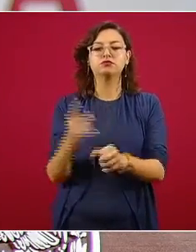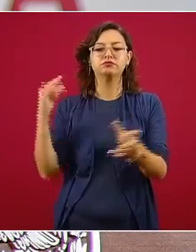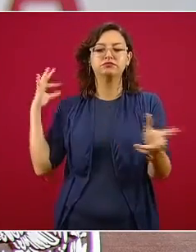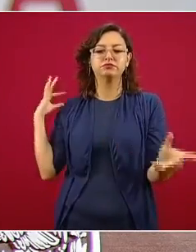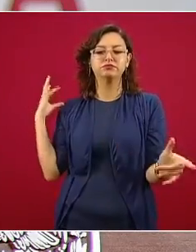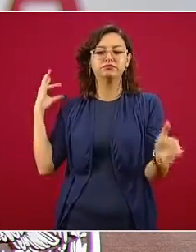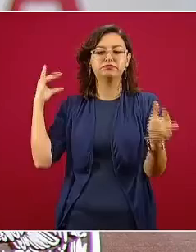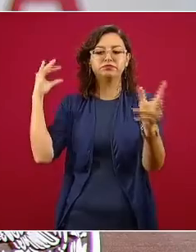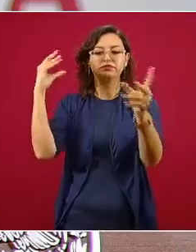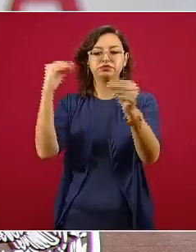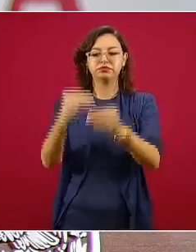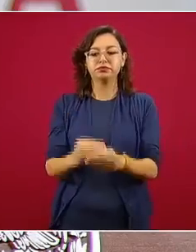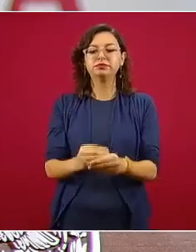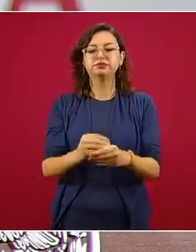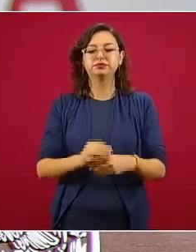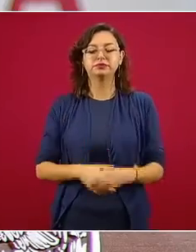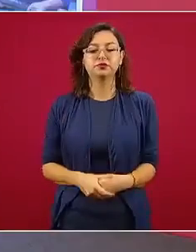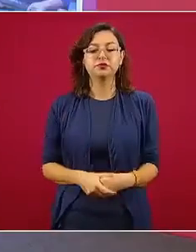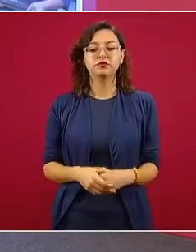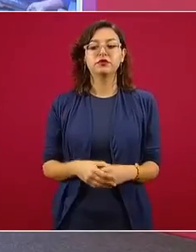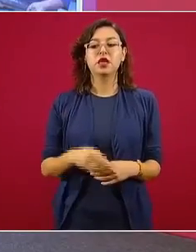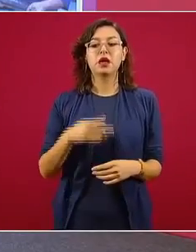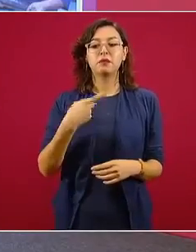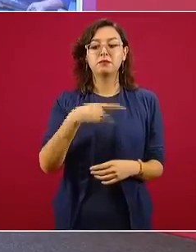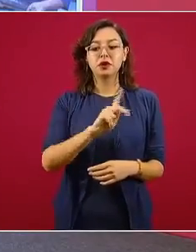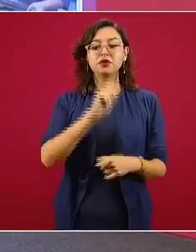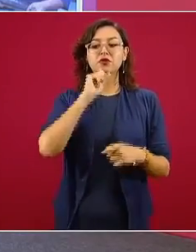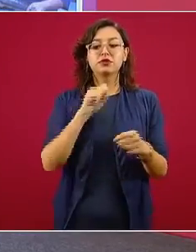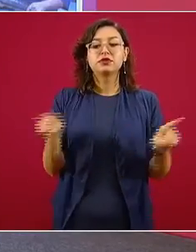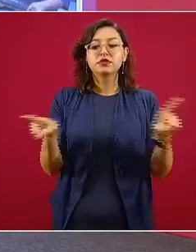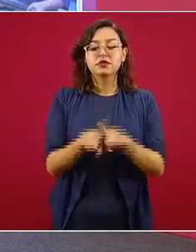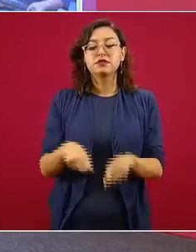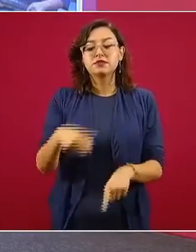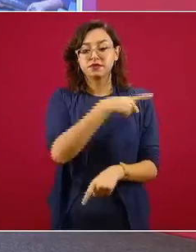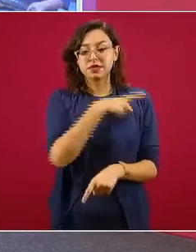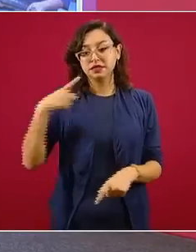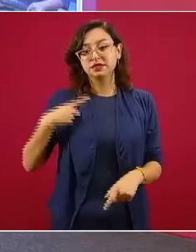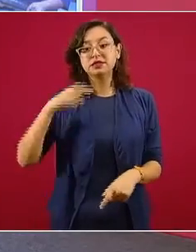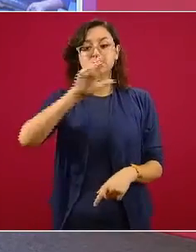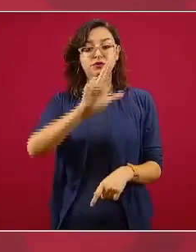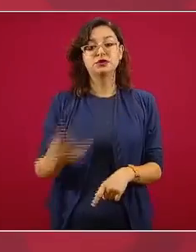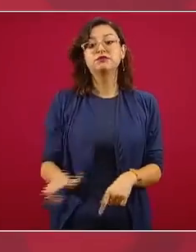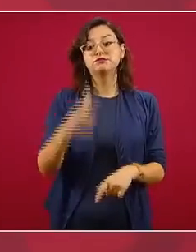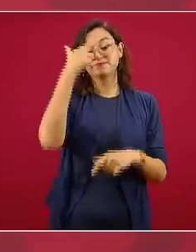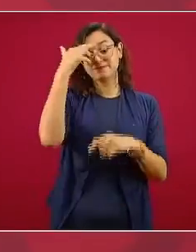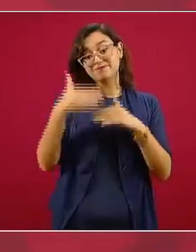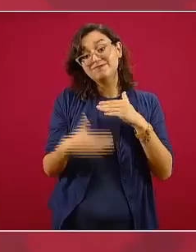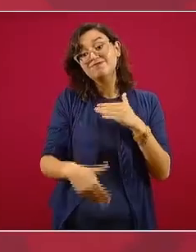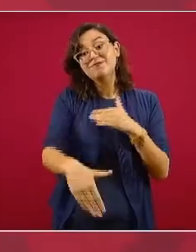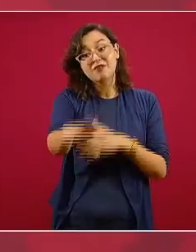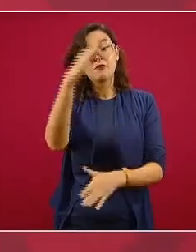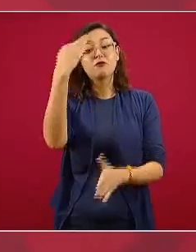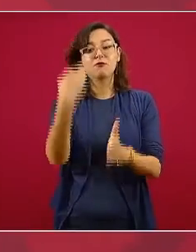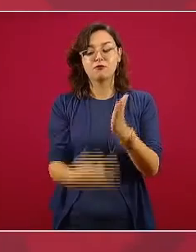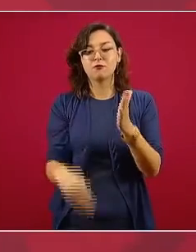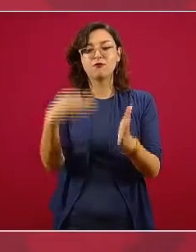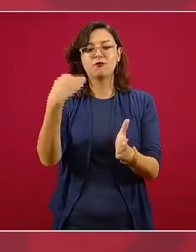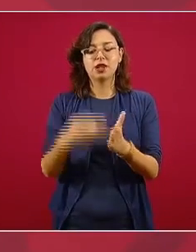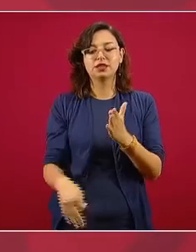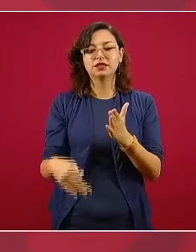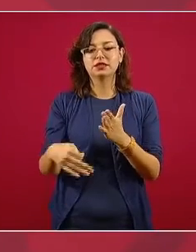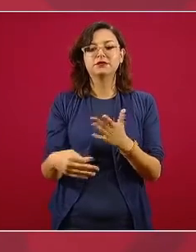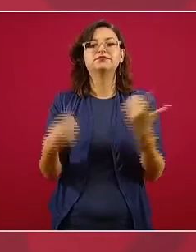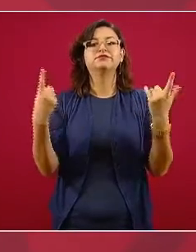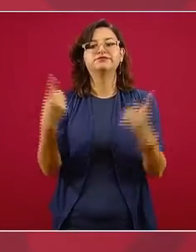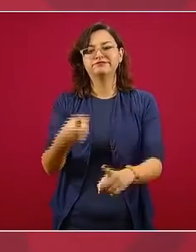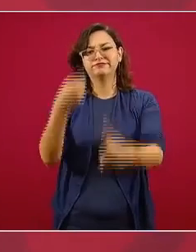hasta aquí alcanzados, pero también como un recordatorio de lo mucho que tenemos por recorrer hasta lograr